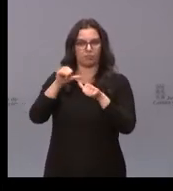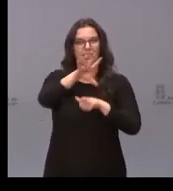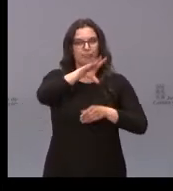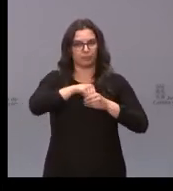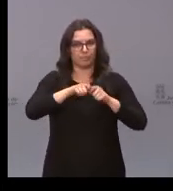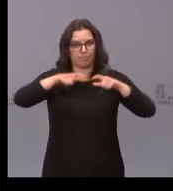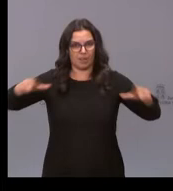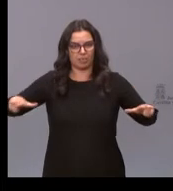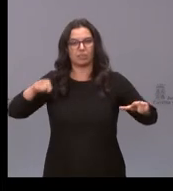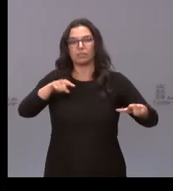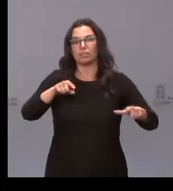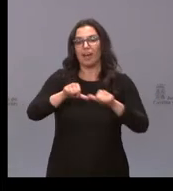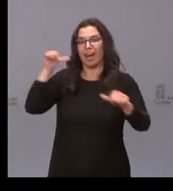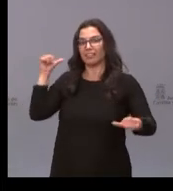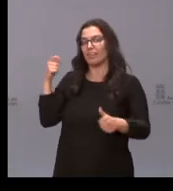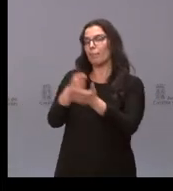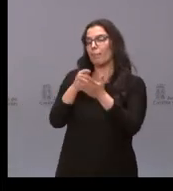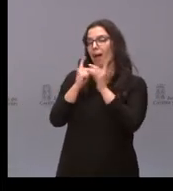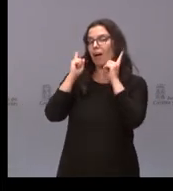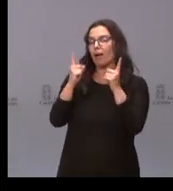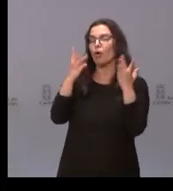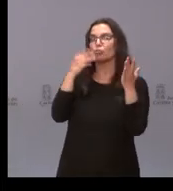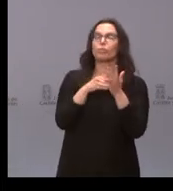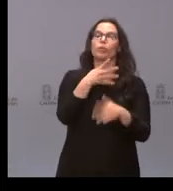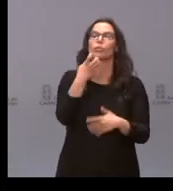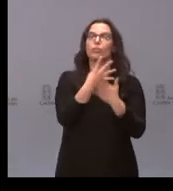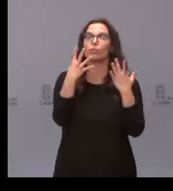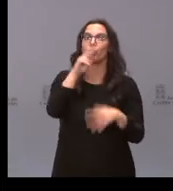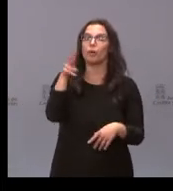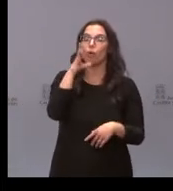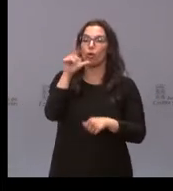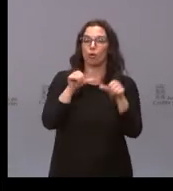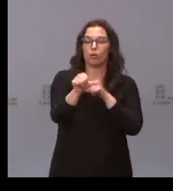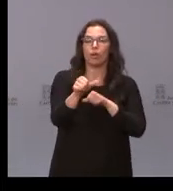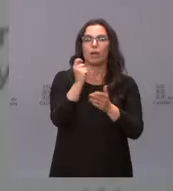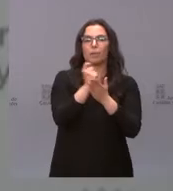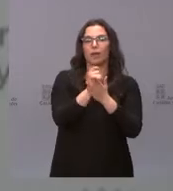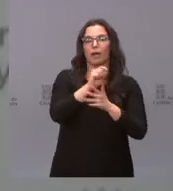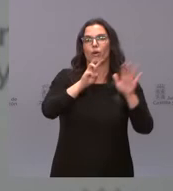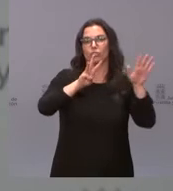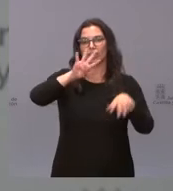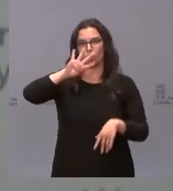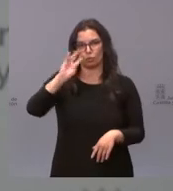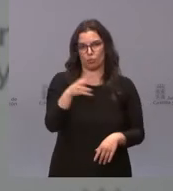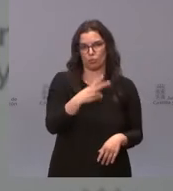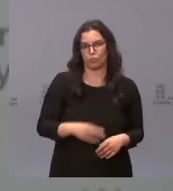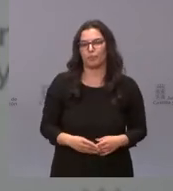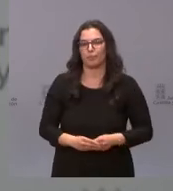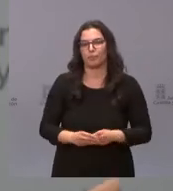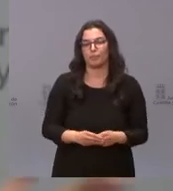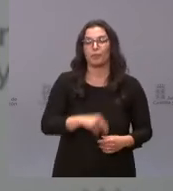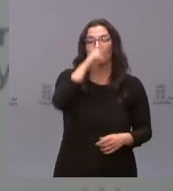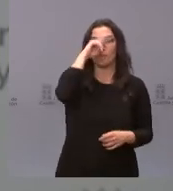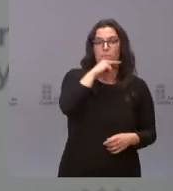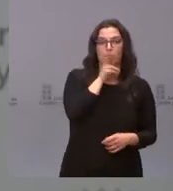una fiscalidad hasta hoy de ocho mil 419 euros y en el futuro 84 euros unos padres